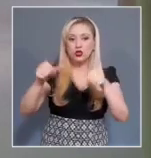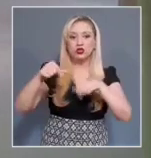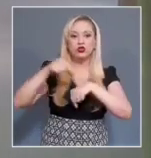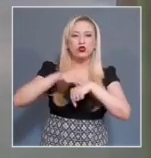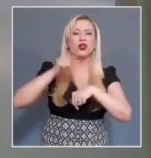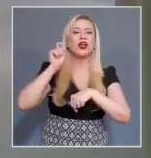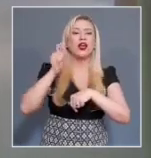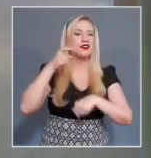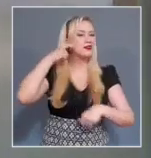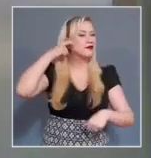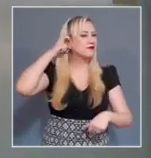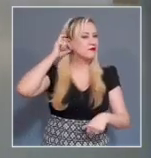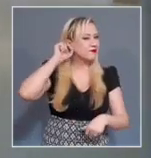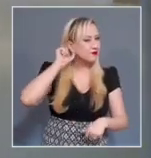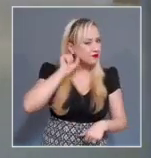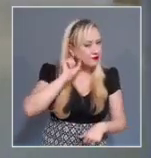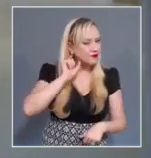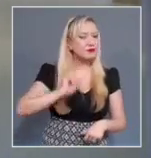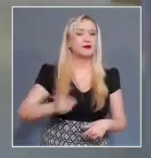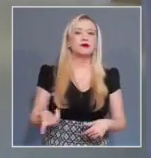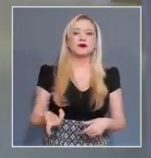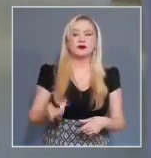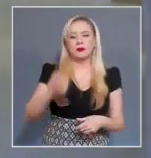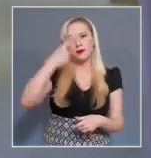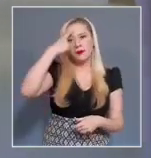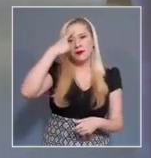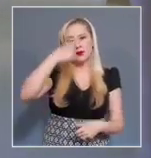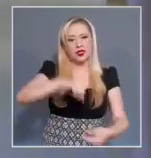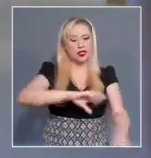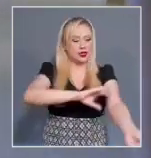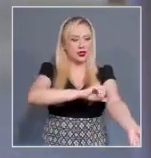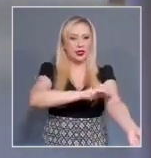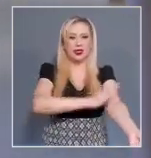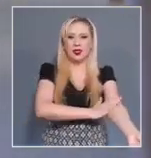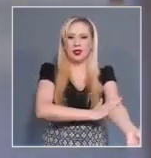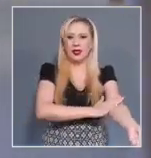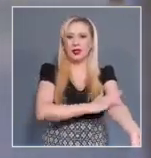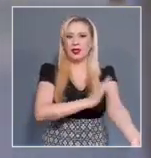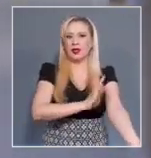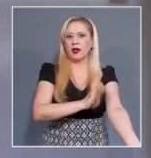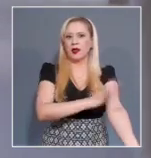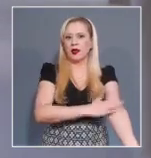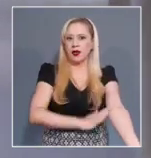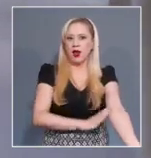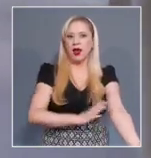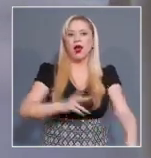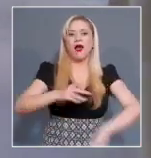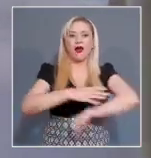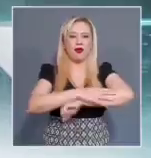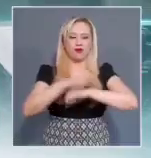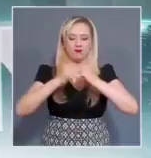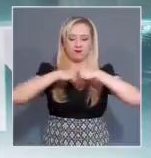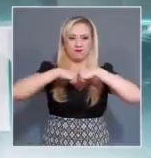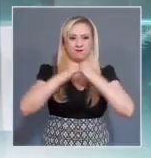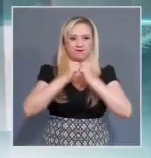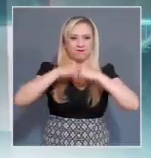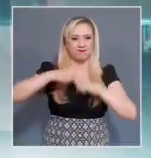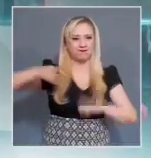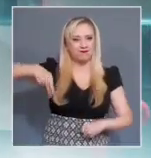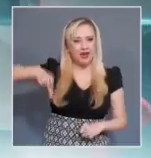auxiliares, un sistema cerrado de drenaje de heridas y sistemas para prótesis de rodilla y hombro, entre otros.